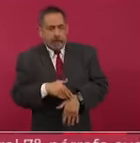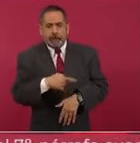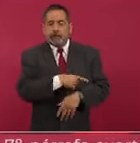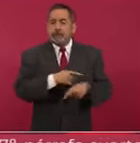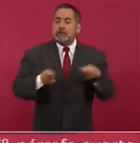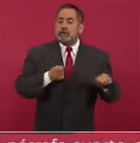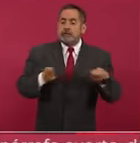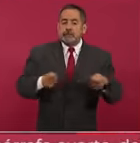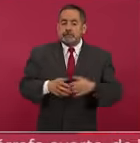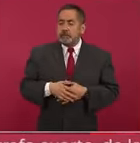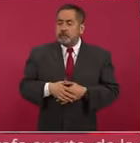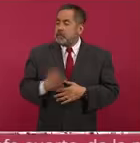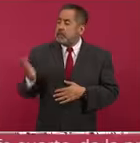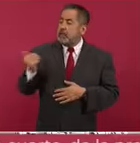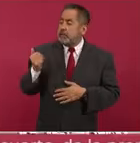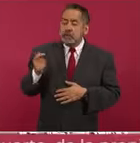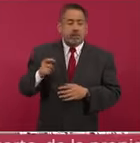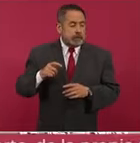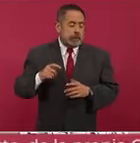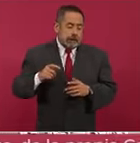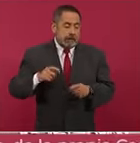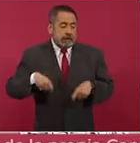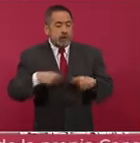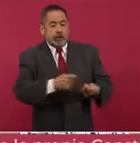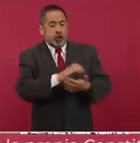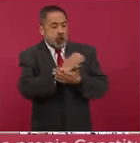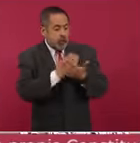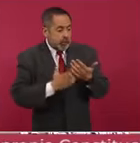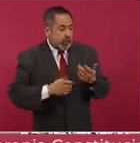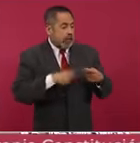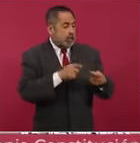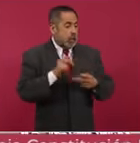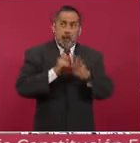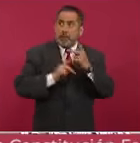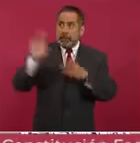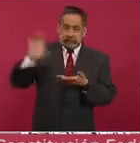y recibir contratos y